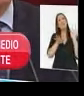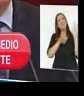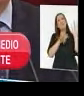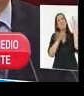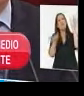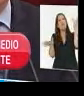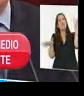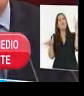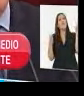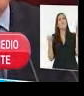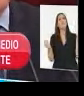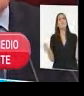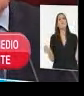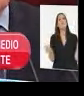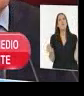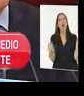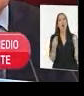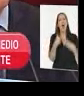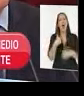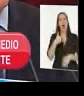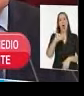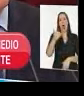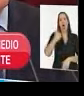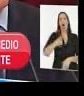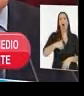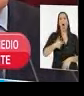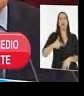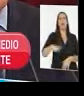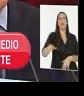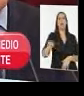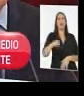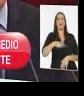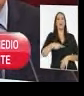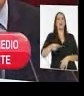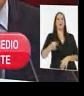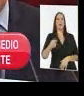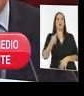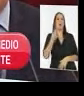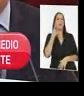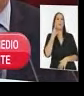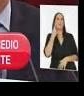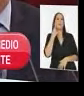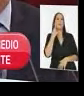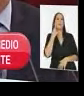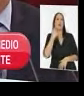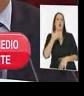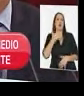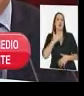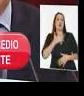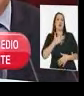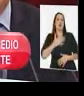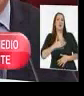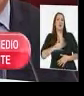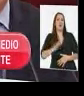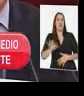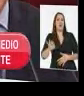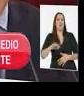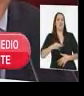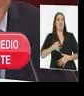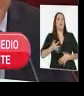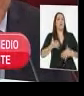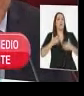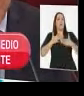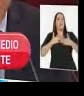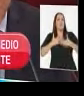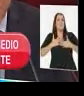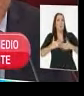la decencia. Me parece que así es como se construye un país. Yo quiero discutir eso y construyo una alternativa política que tenga la fuerza suficiente